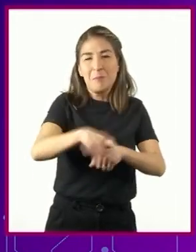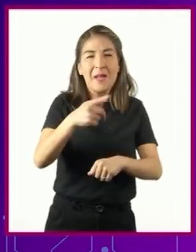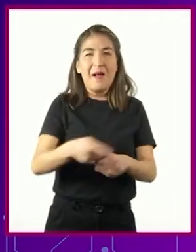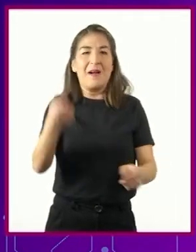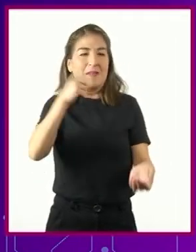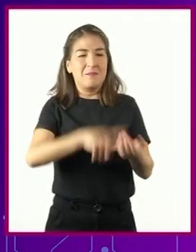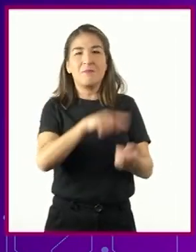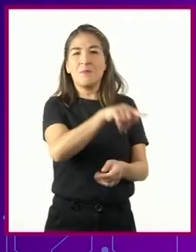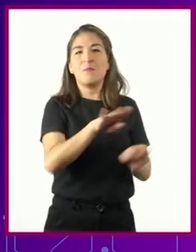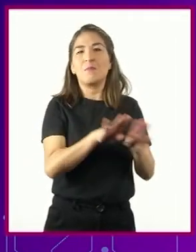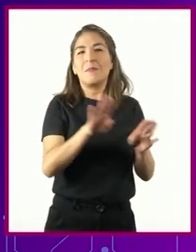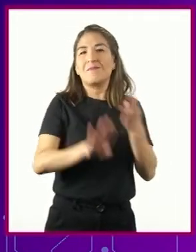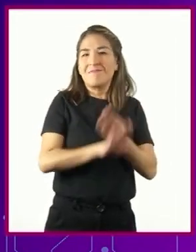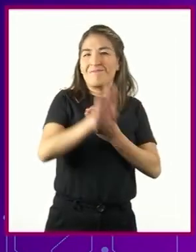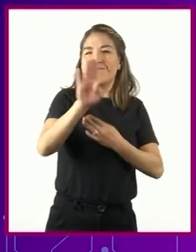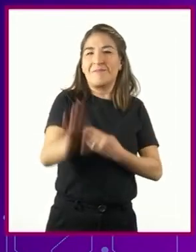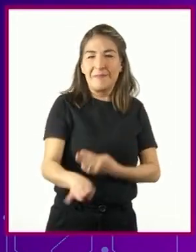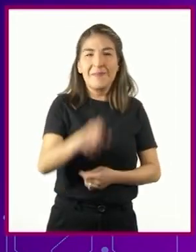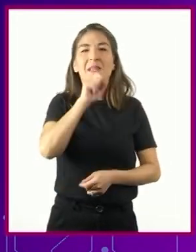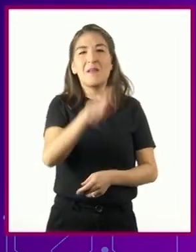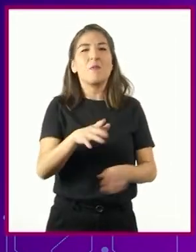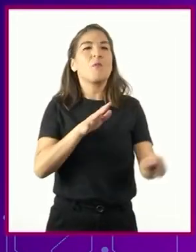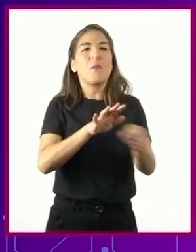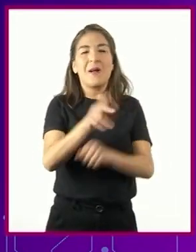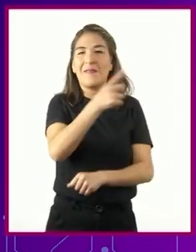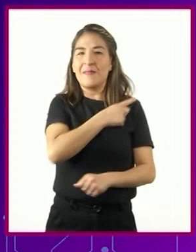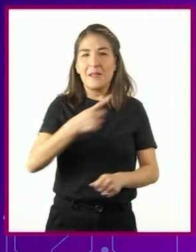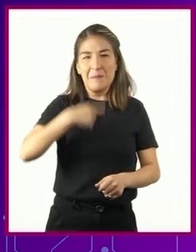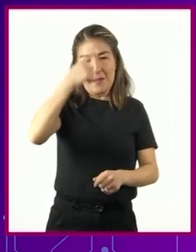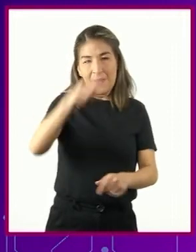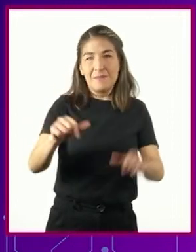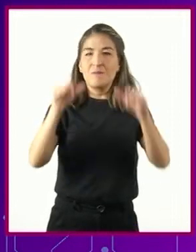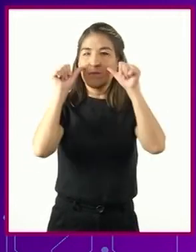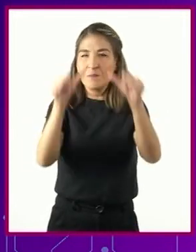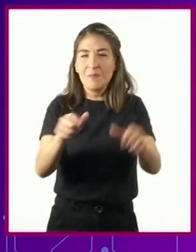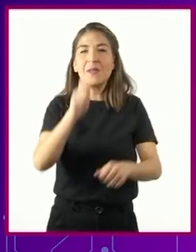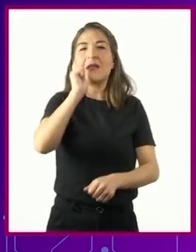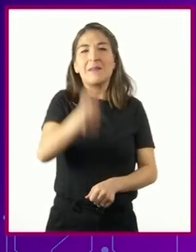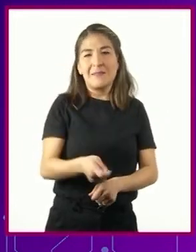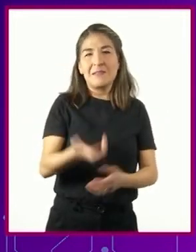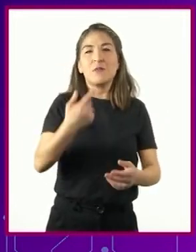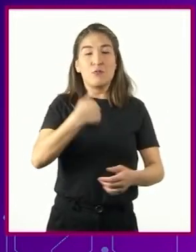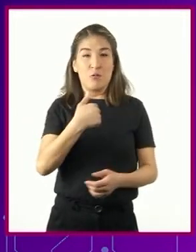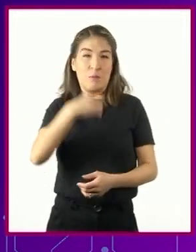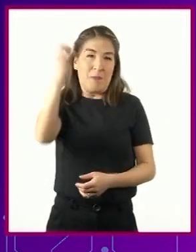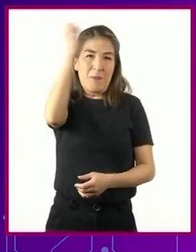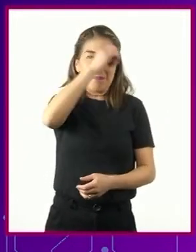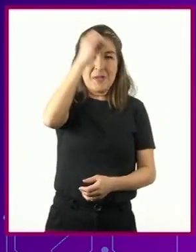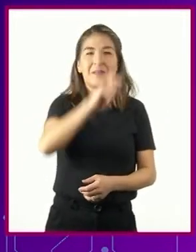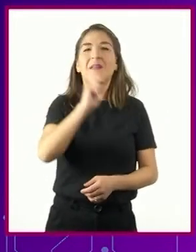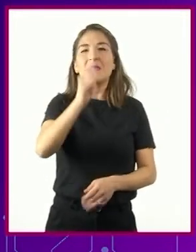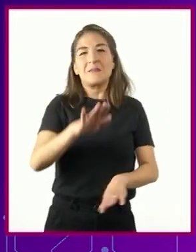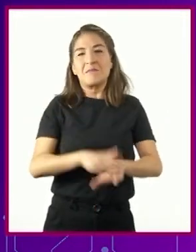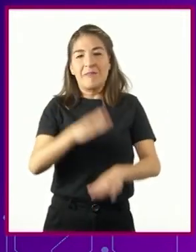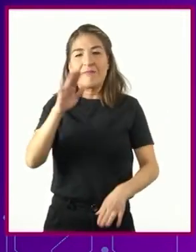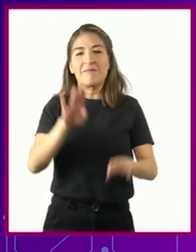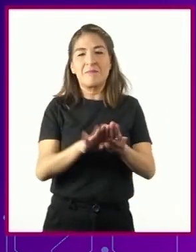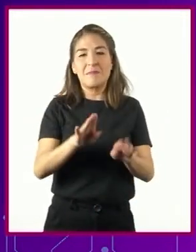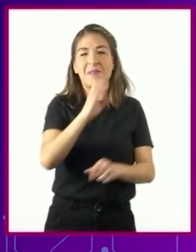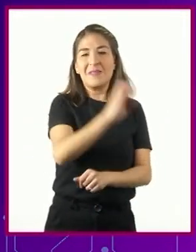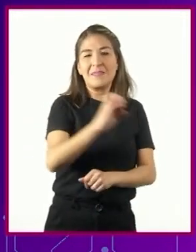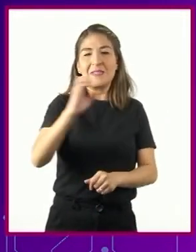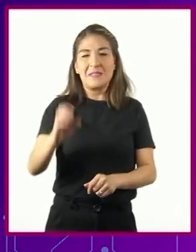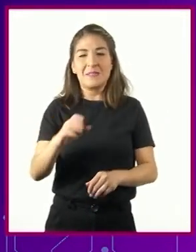se podría evitar y a cuyo objeto debe servir, entre otras cosas, según mi criterio, la ampliación del